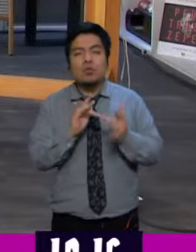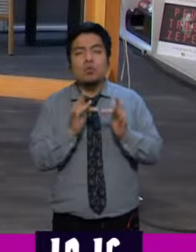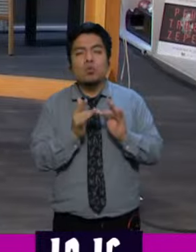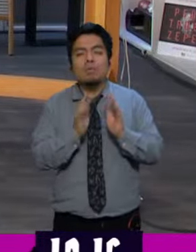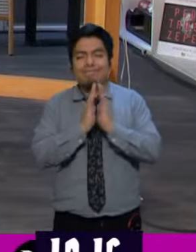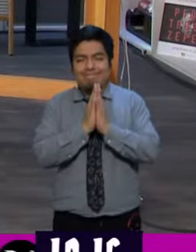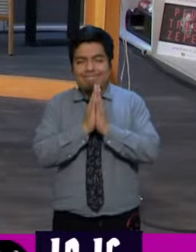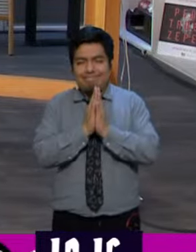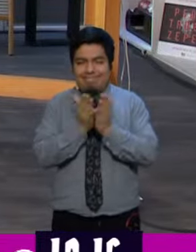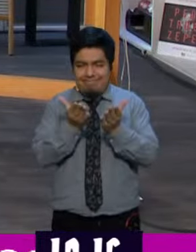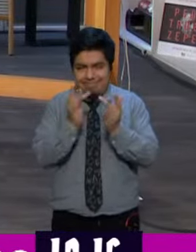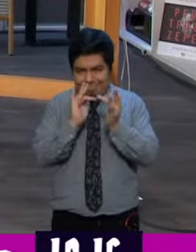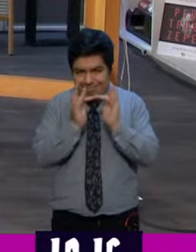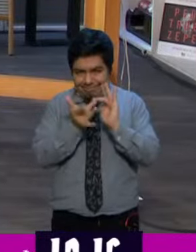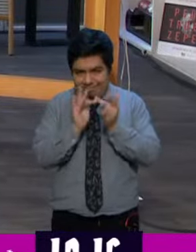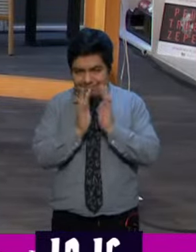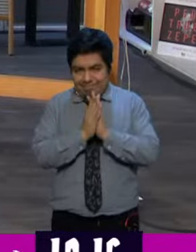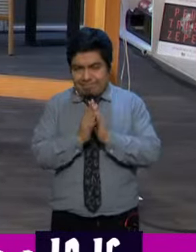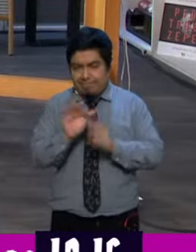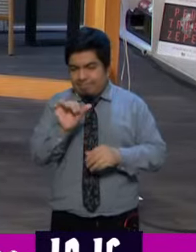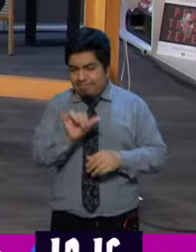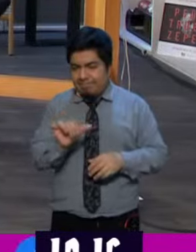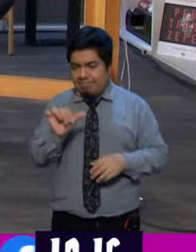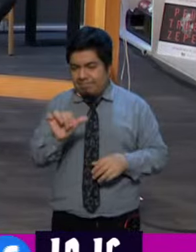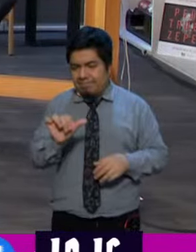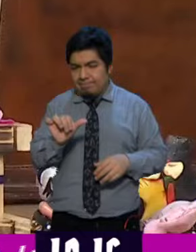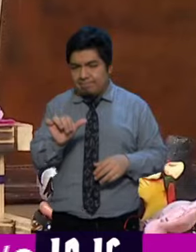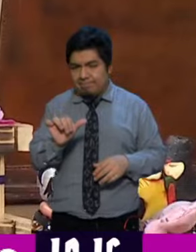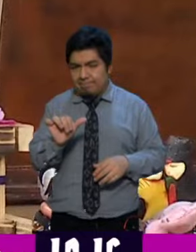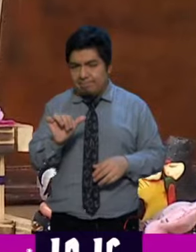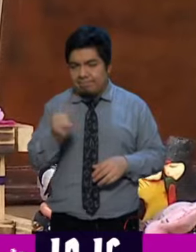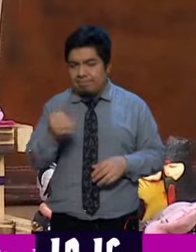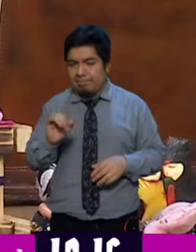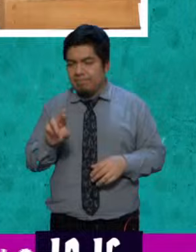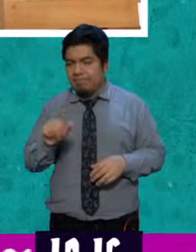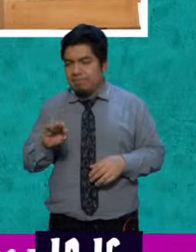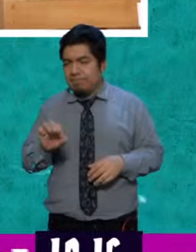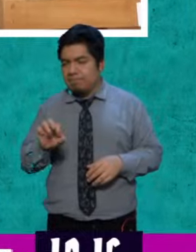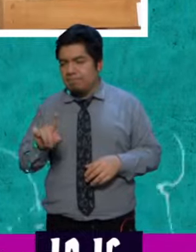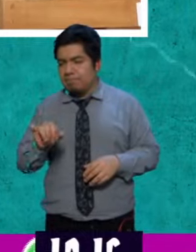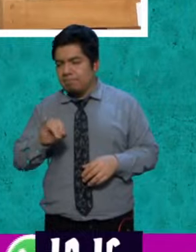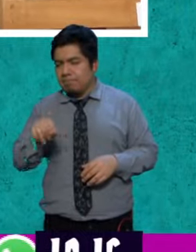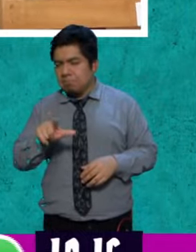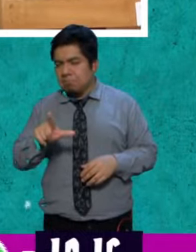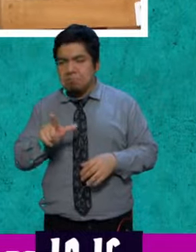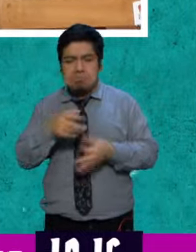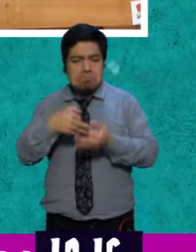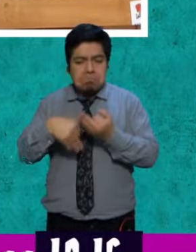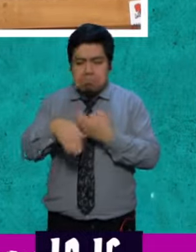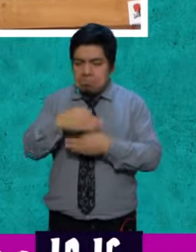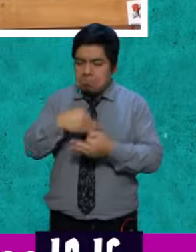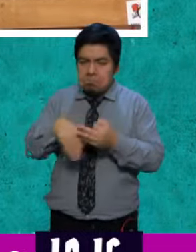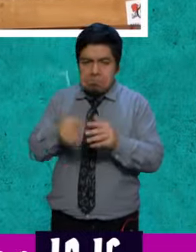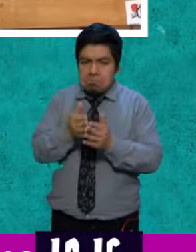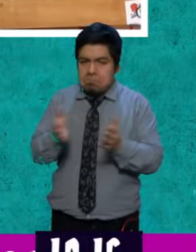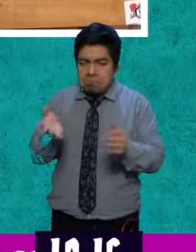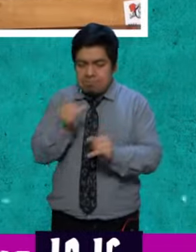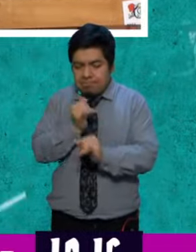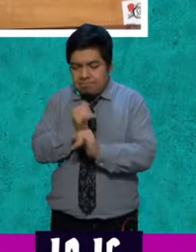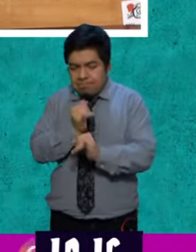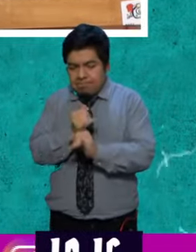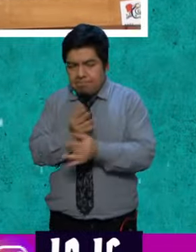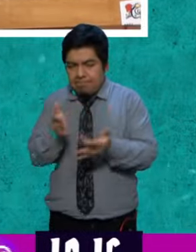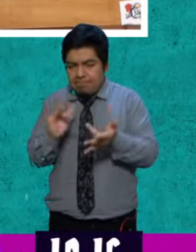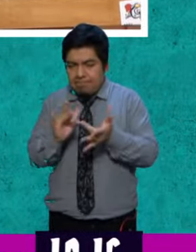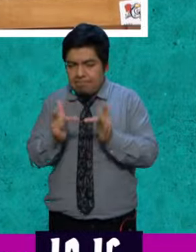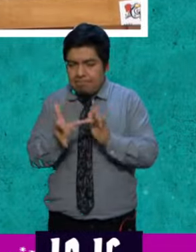por favor, Rafita, para que la gente te siga. Arroba soy Rafa Carvajal. En cualquier lado me encuentran como arroba soy Rafa Carvajal. Cualquier red social.